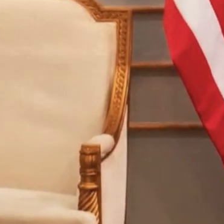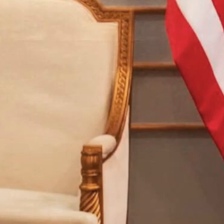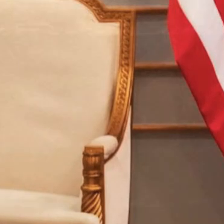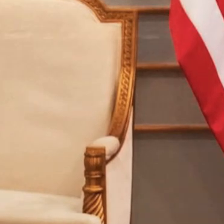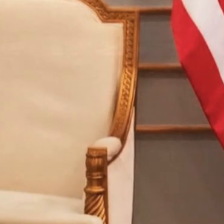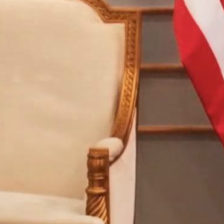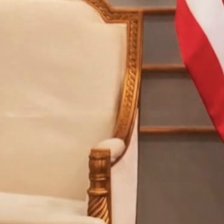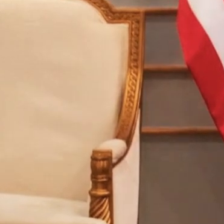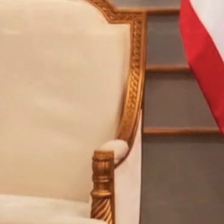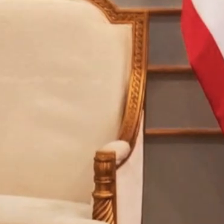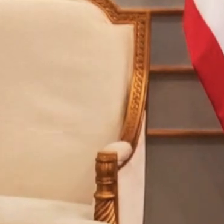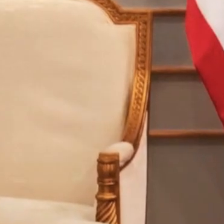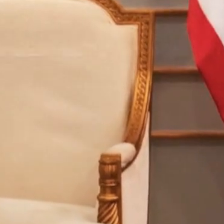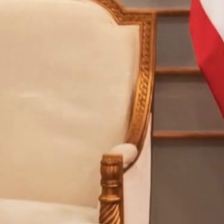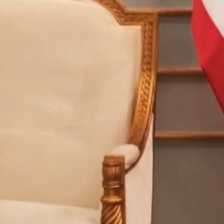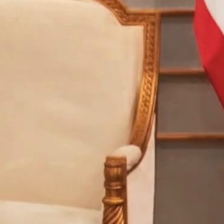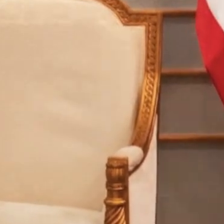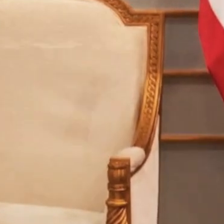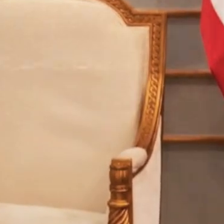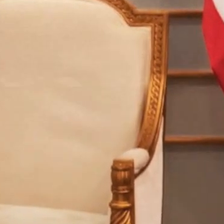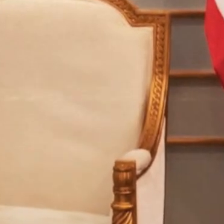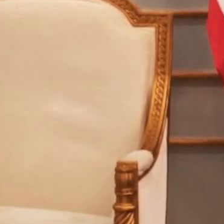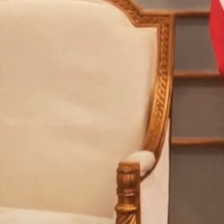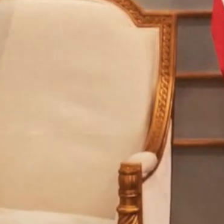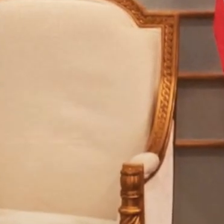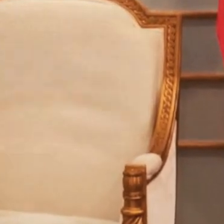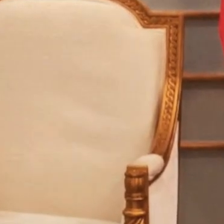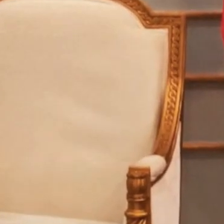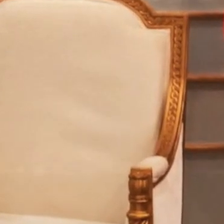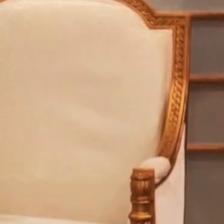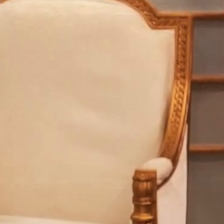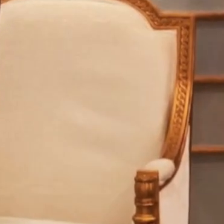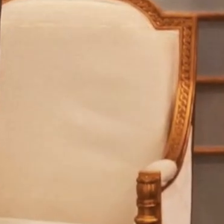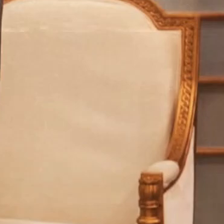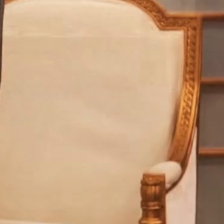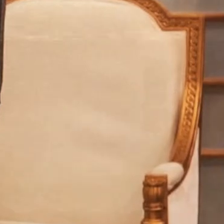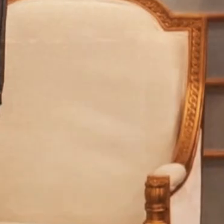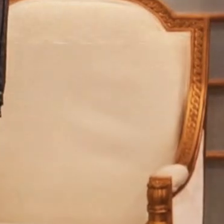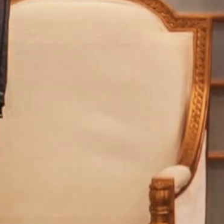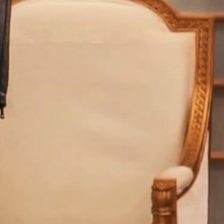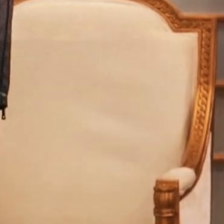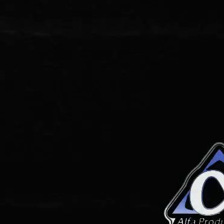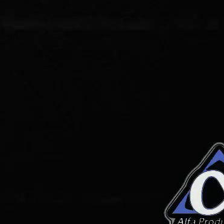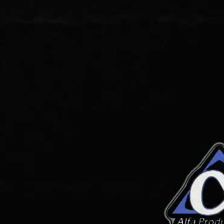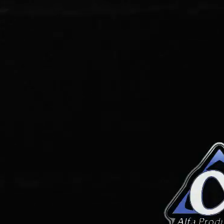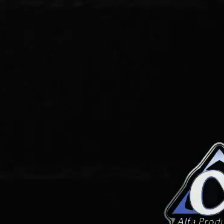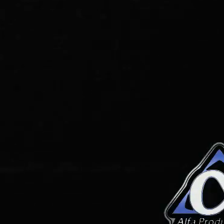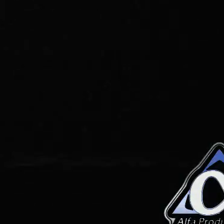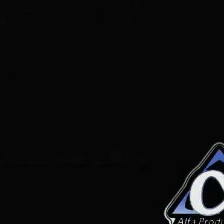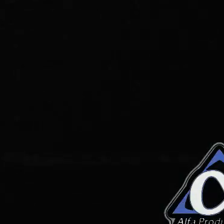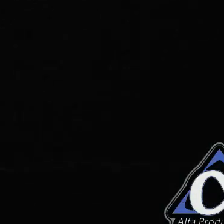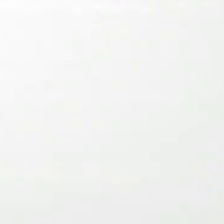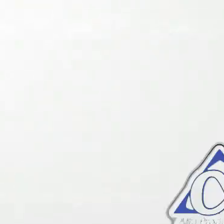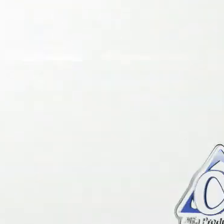embajador Brendan O'Brien. La embajada de Estados Unidos intentó presionar al Estado salvadoreño. Hola amigos